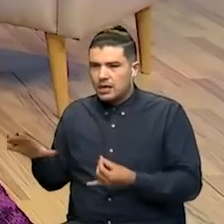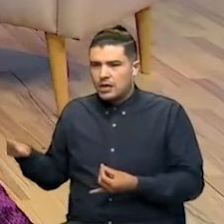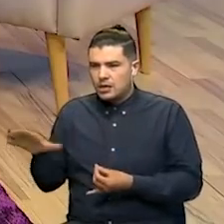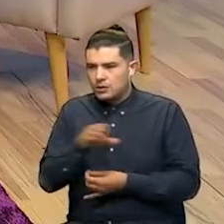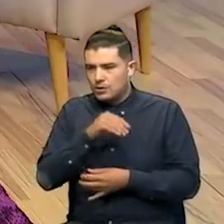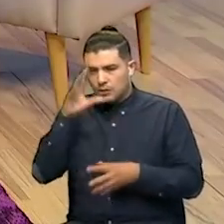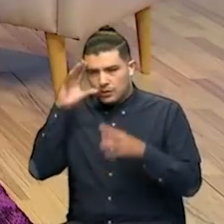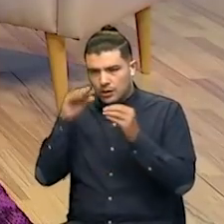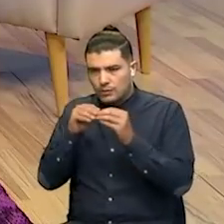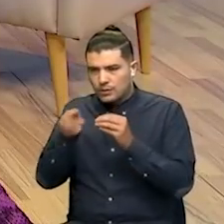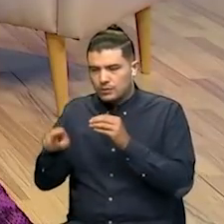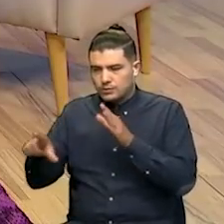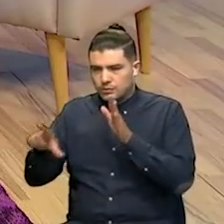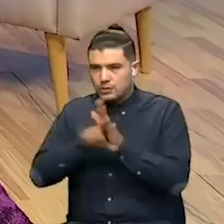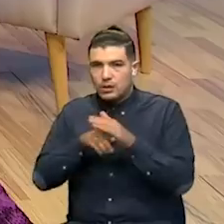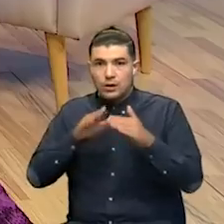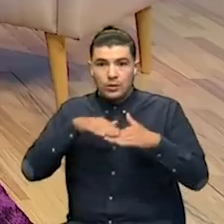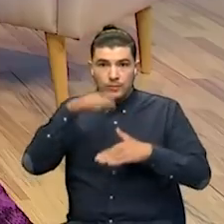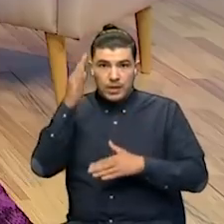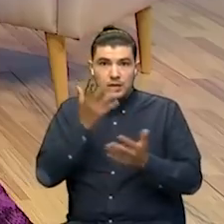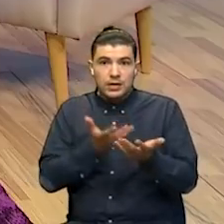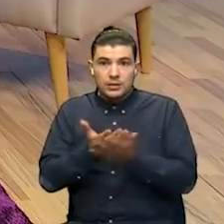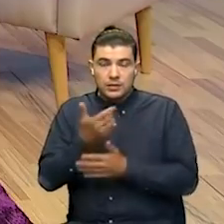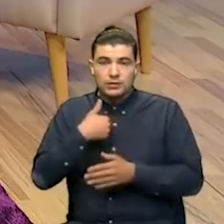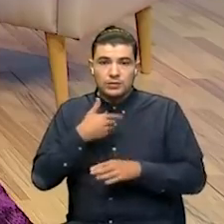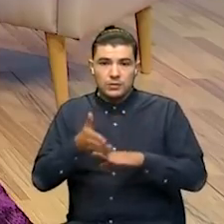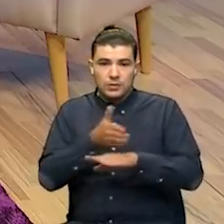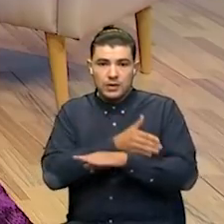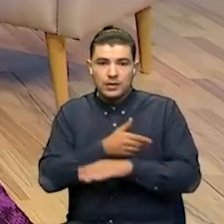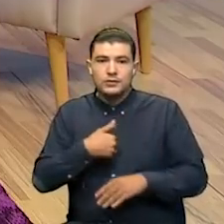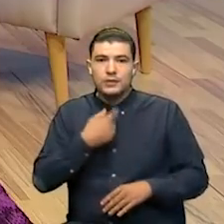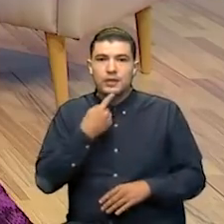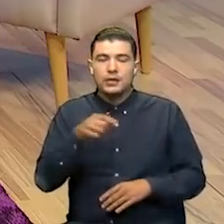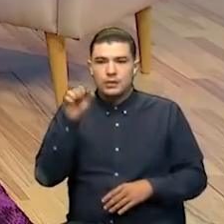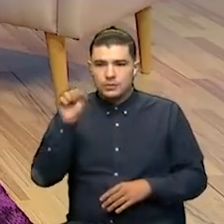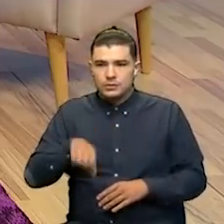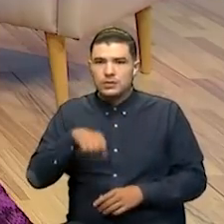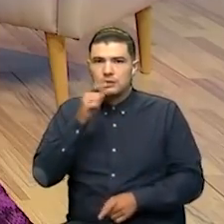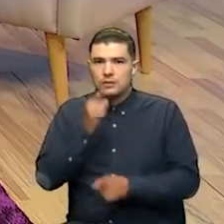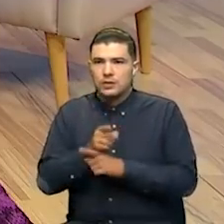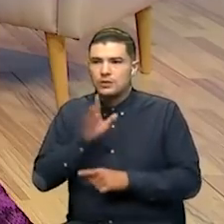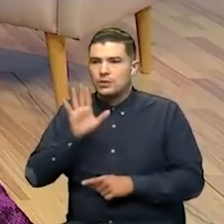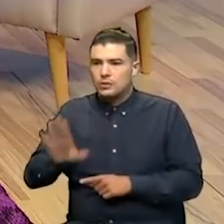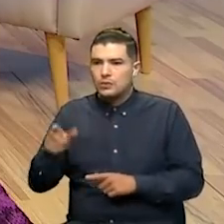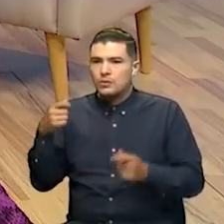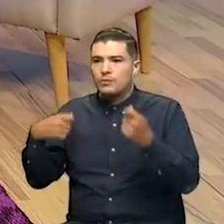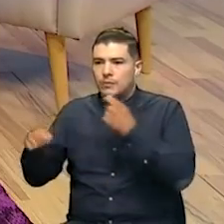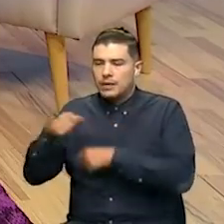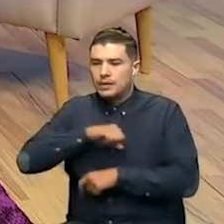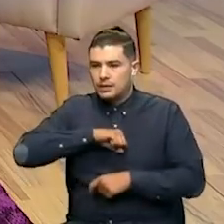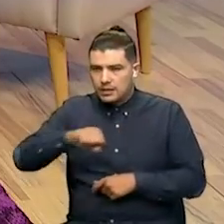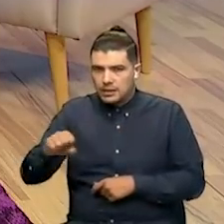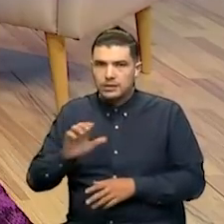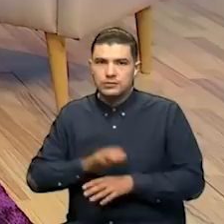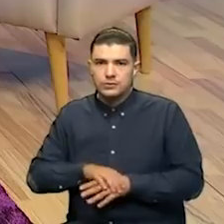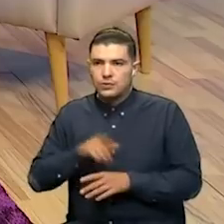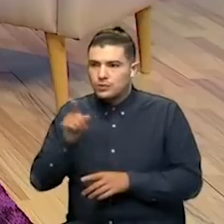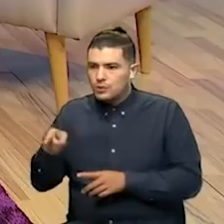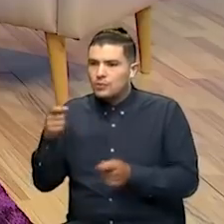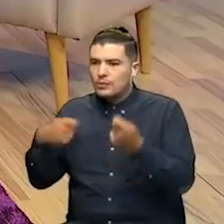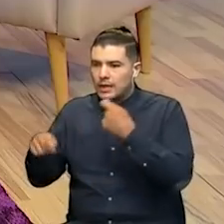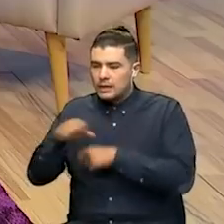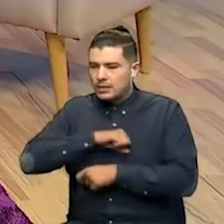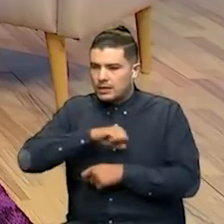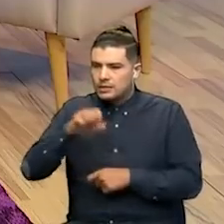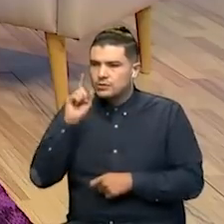acuerdo a la ley? Digamos, lo más recomendable era lo que le decía anteriormente, es venda los derechos sucesorales, es decir, venda la porción que a ella le corresponde,